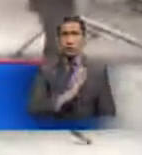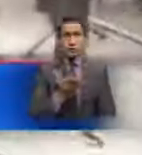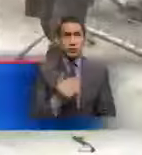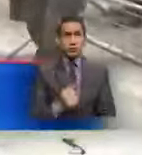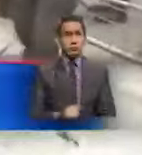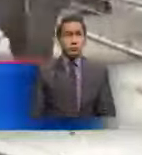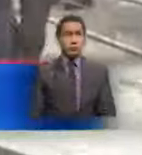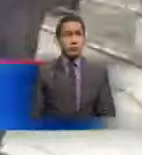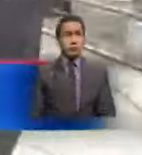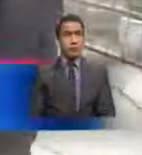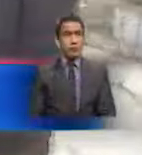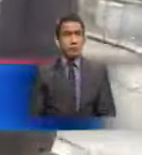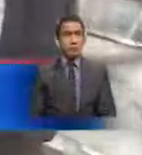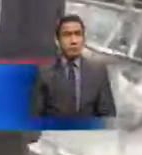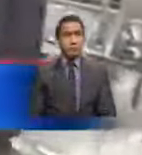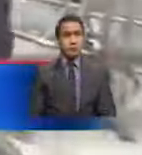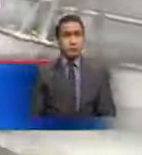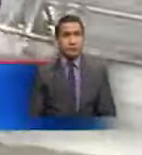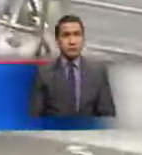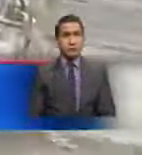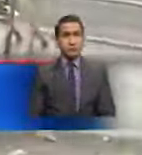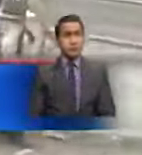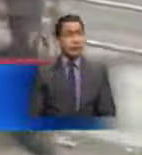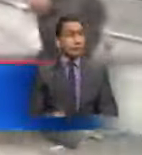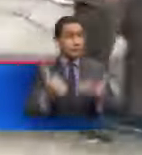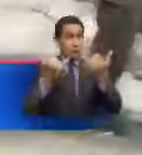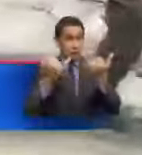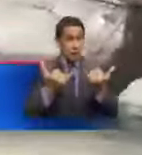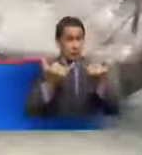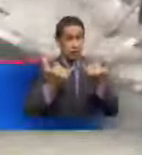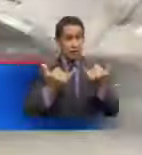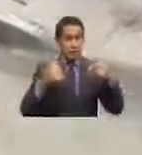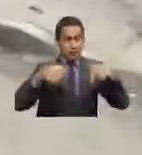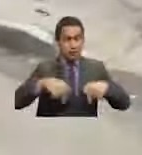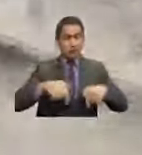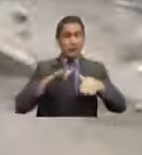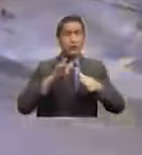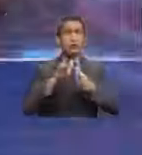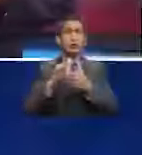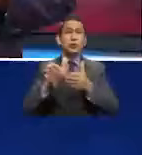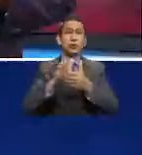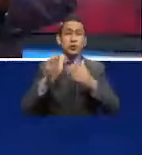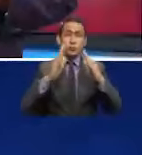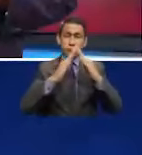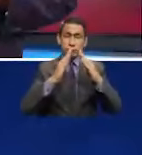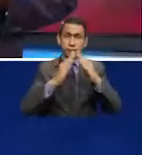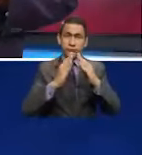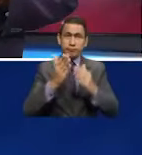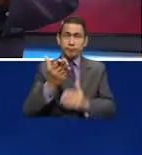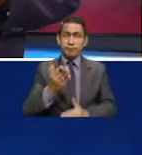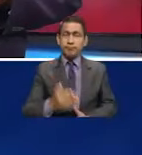ellos puedan tener una mejor seguridad en lo que a Socio Vivienda se refiere.